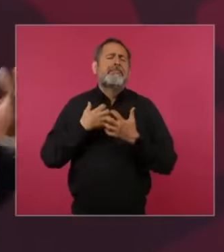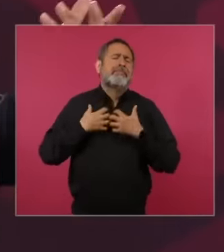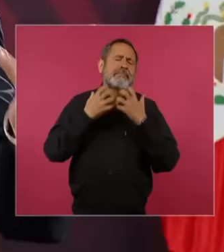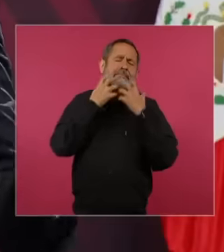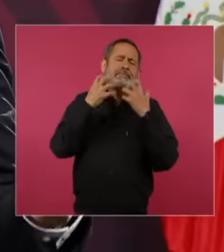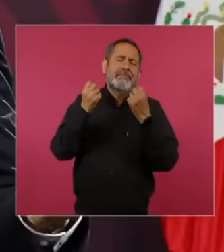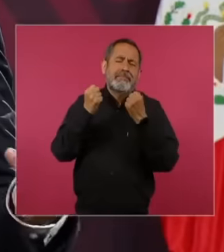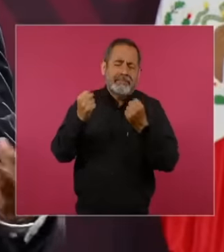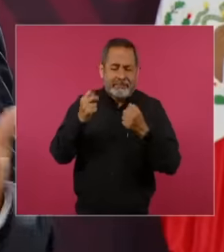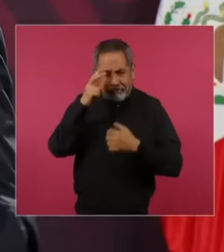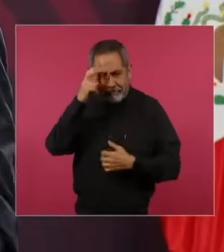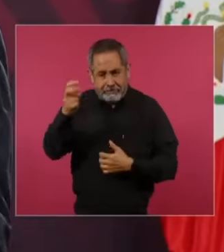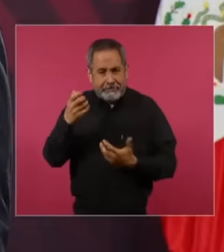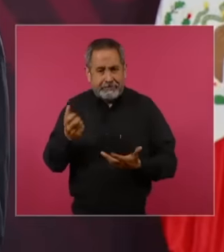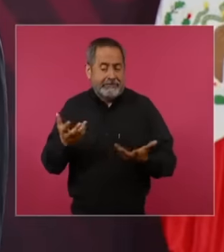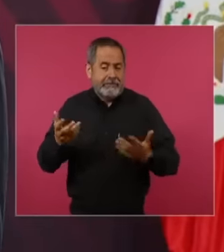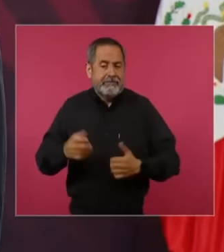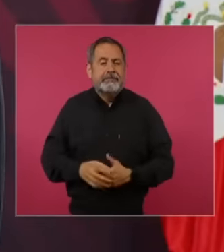porque ¿cómo?